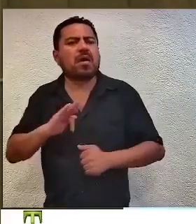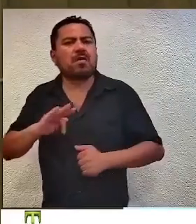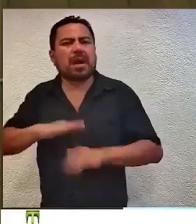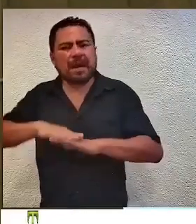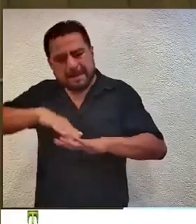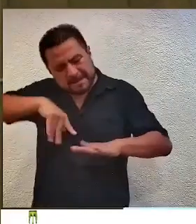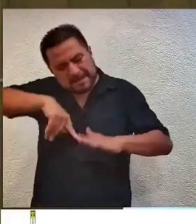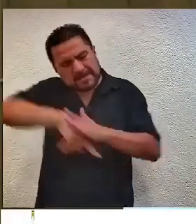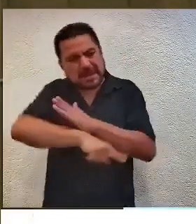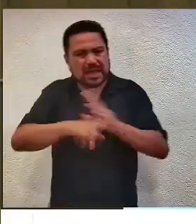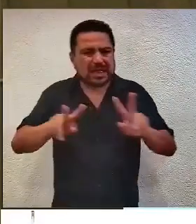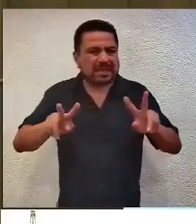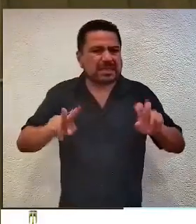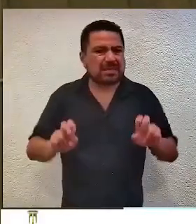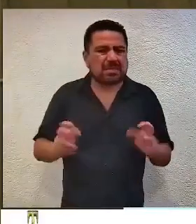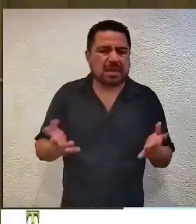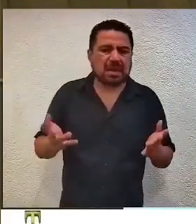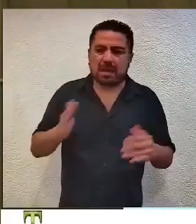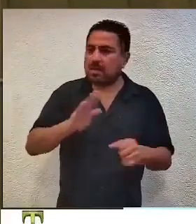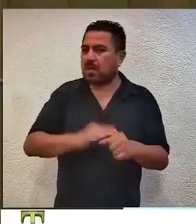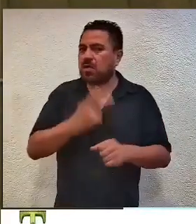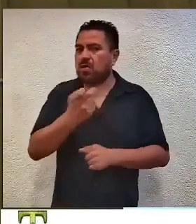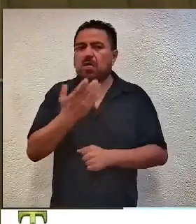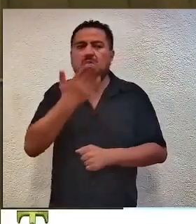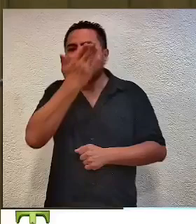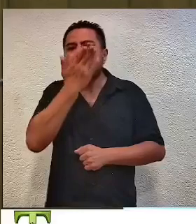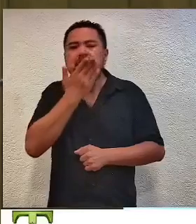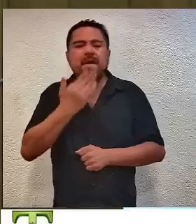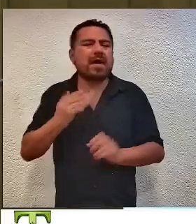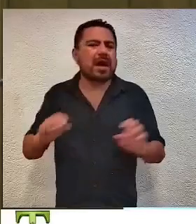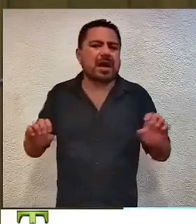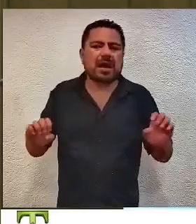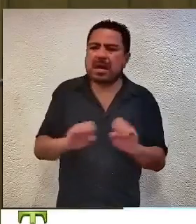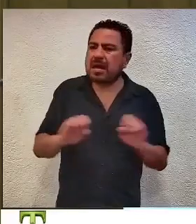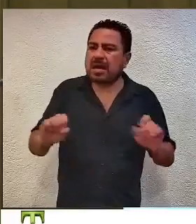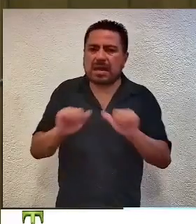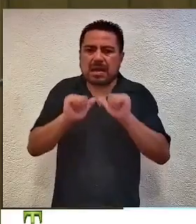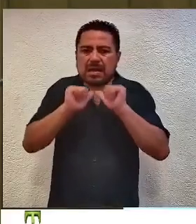del asunto. Por eso no hay ninguna